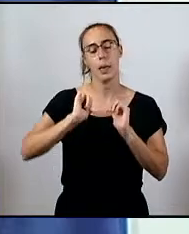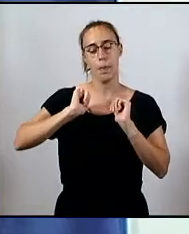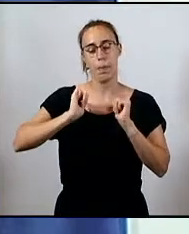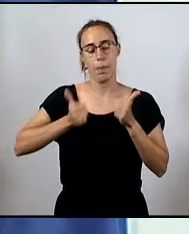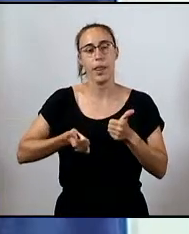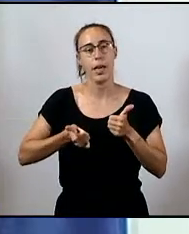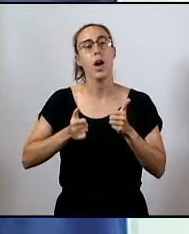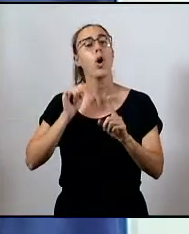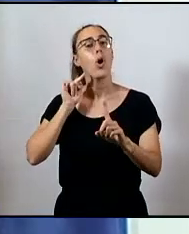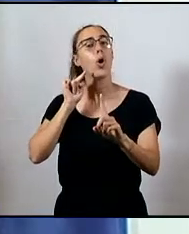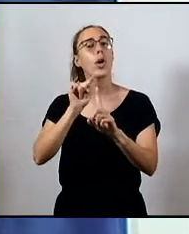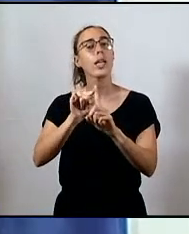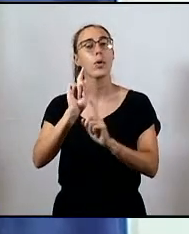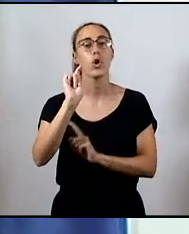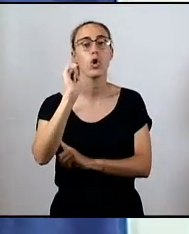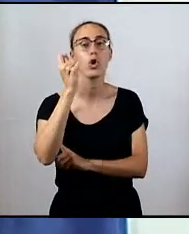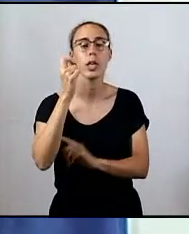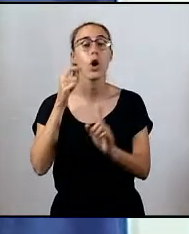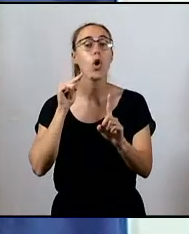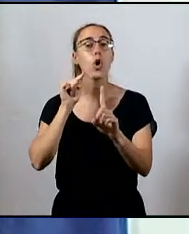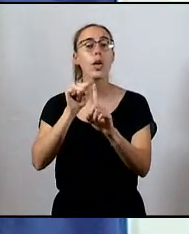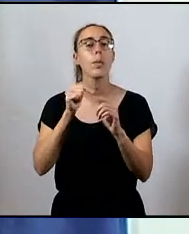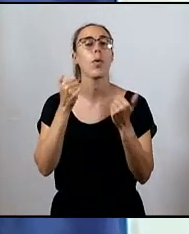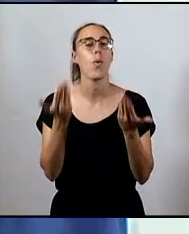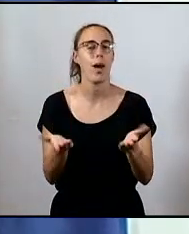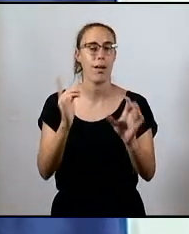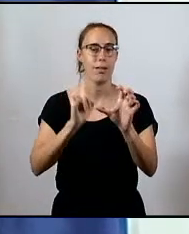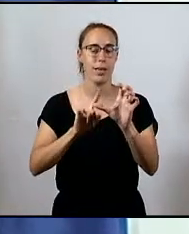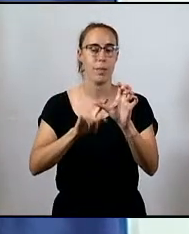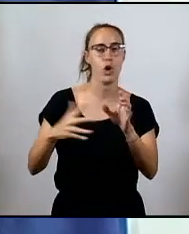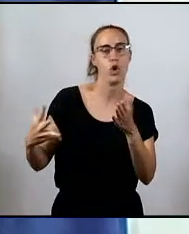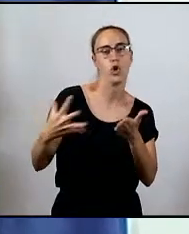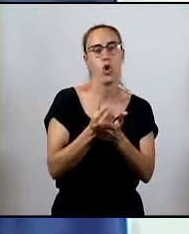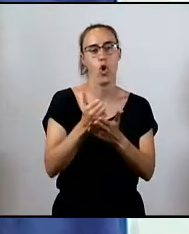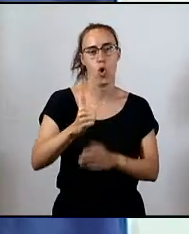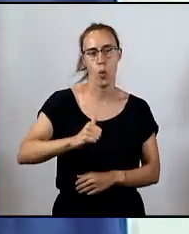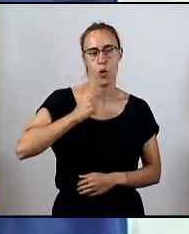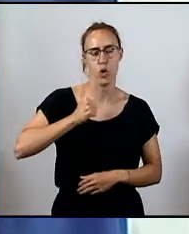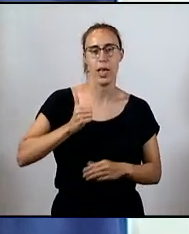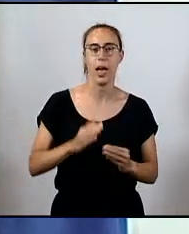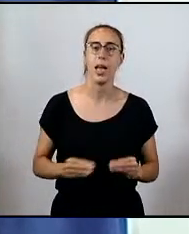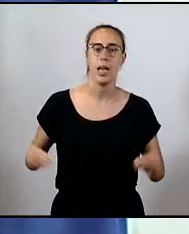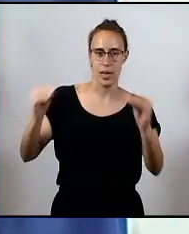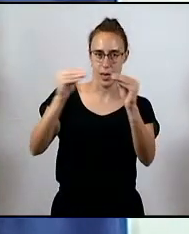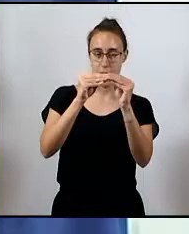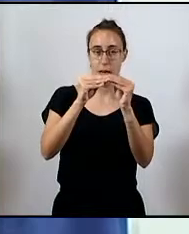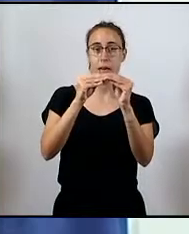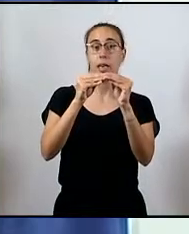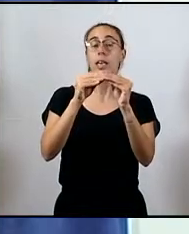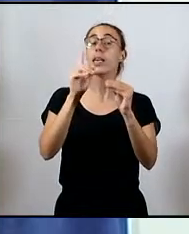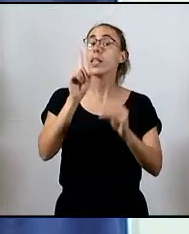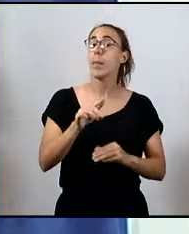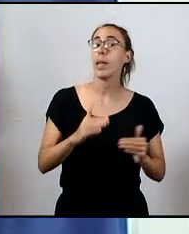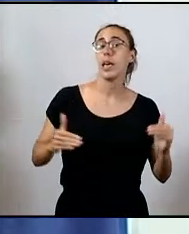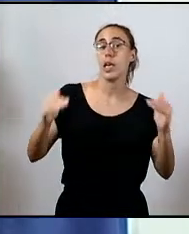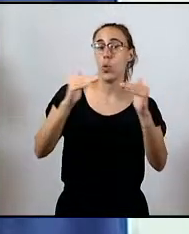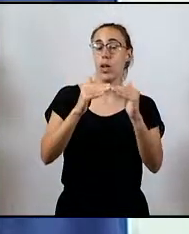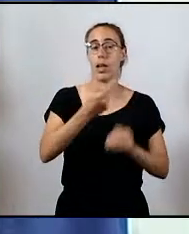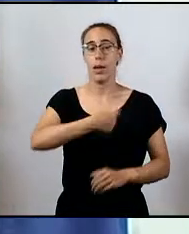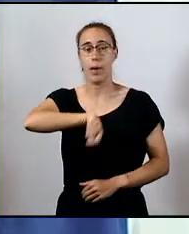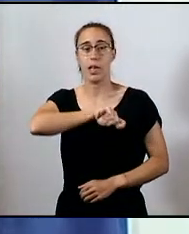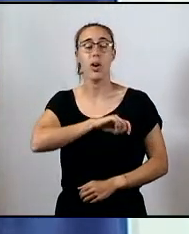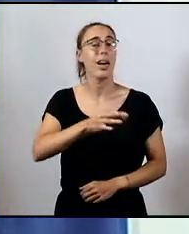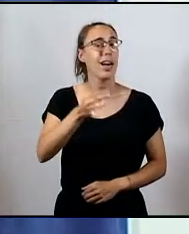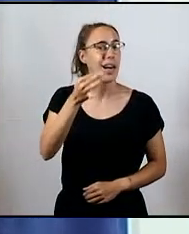el objetivo de que todos los extremeños tengan la misma oportunidad y que la igualdad entre españoles sea real